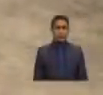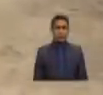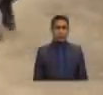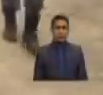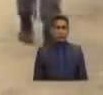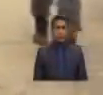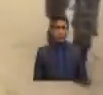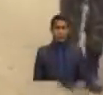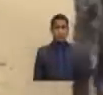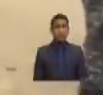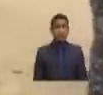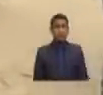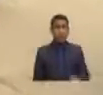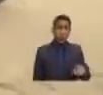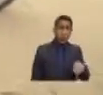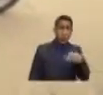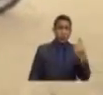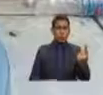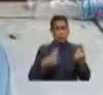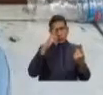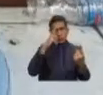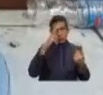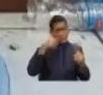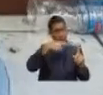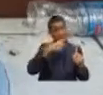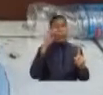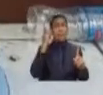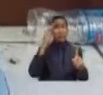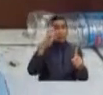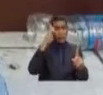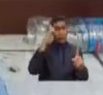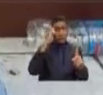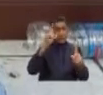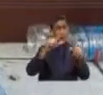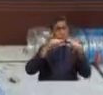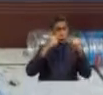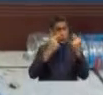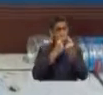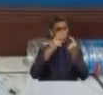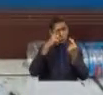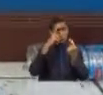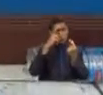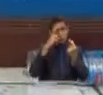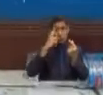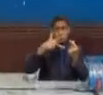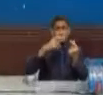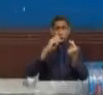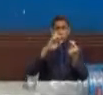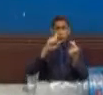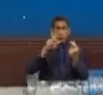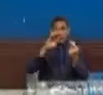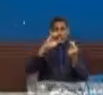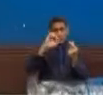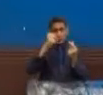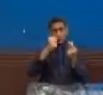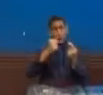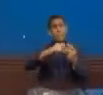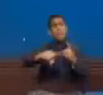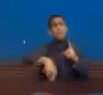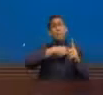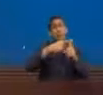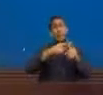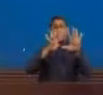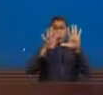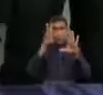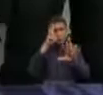Recientemente, alias La Parcera, quien es considerada como una de las lideresas de esta banda, fue aprehendida junto a 9 hombres con quienes operaba de forma